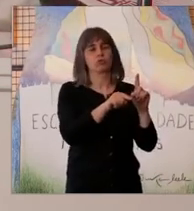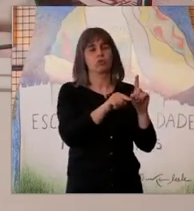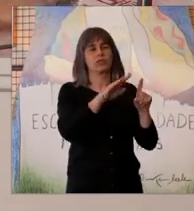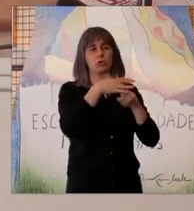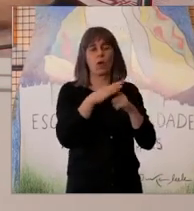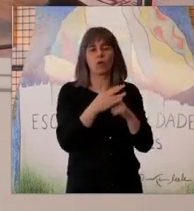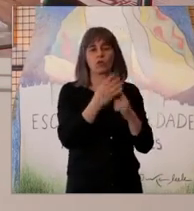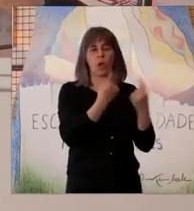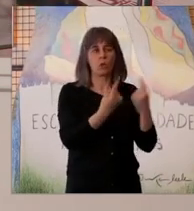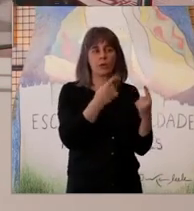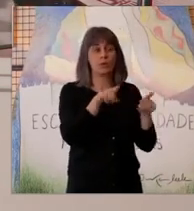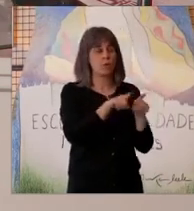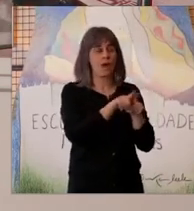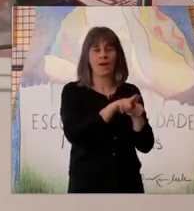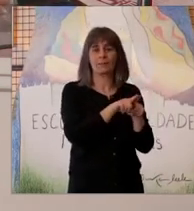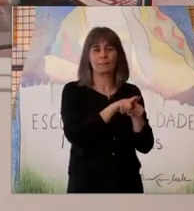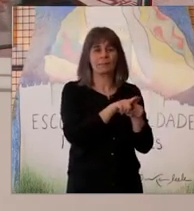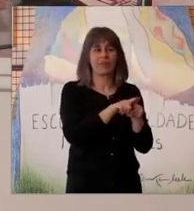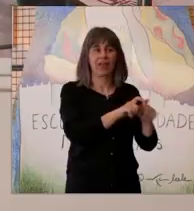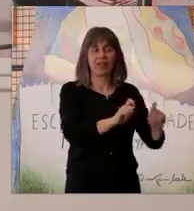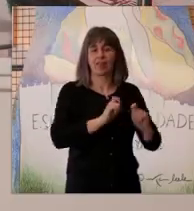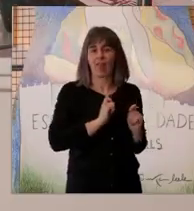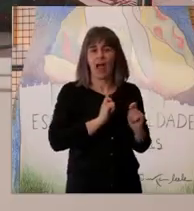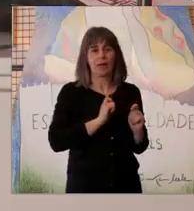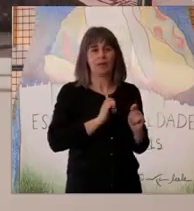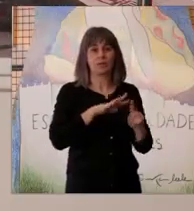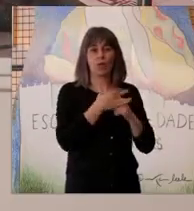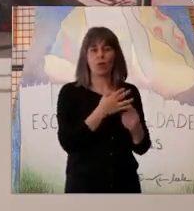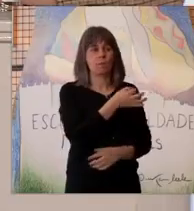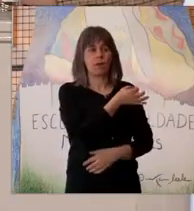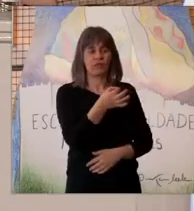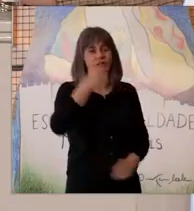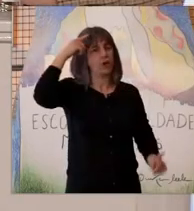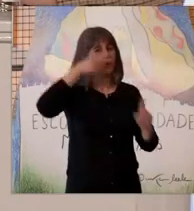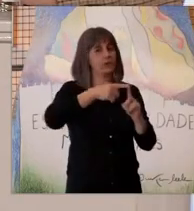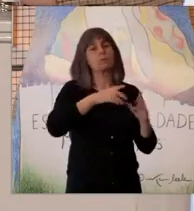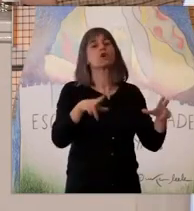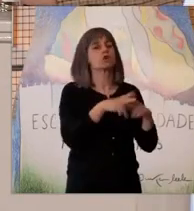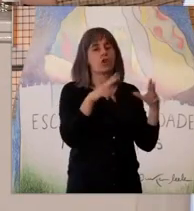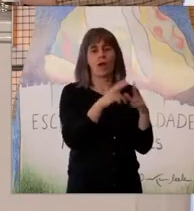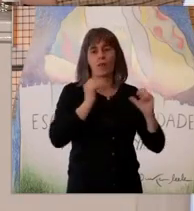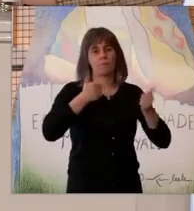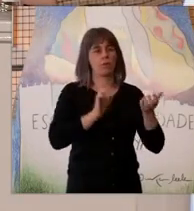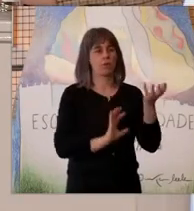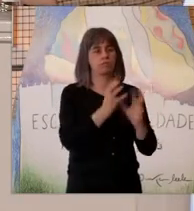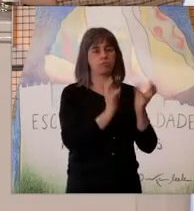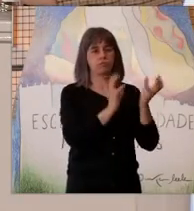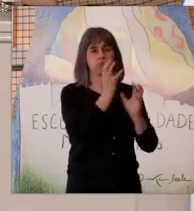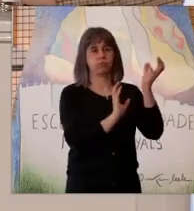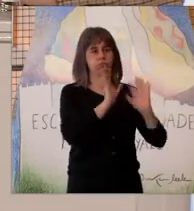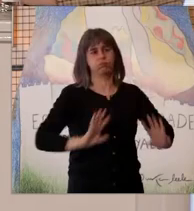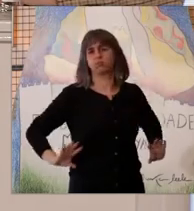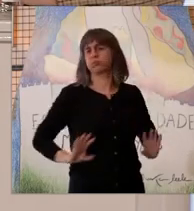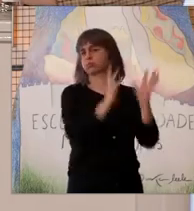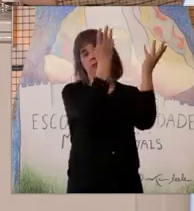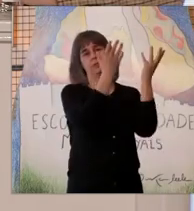perfecto Perdón por el perfecto pero fueron un cóctel perfecto para que la sociedad entrara en ebullición creo que como